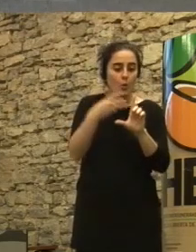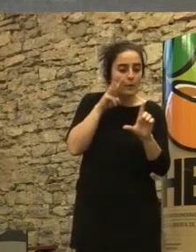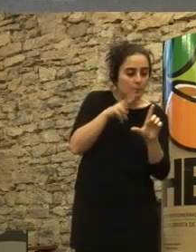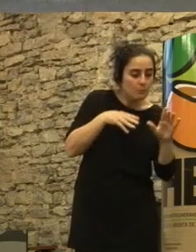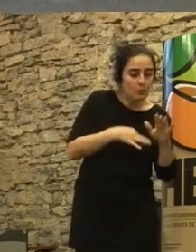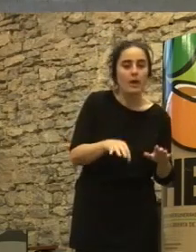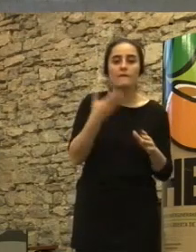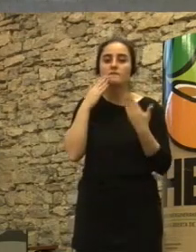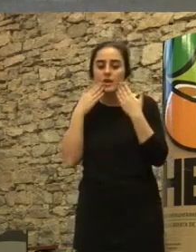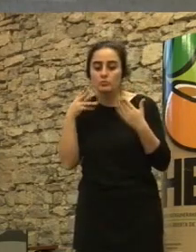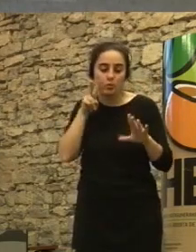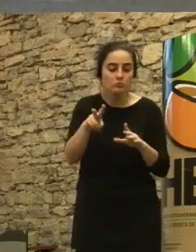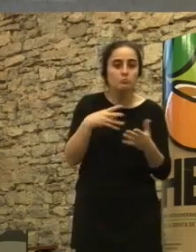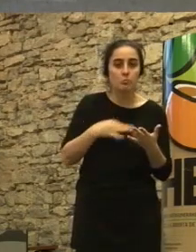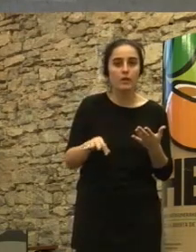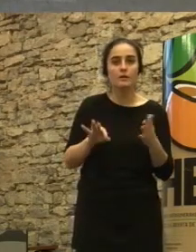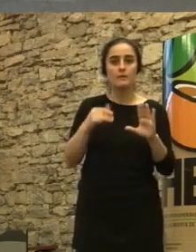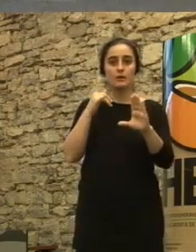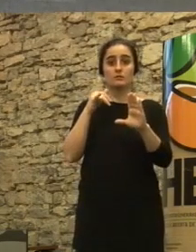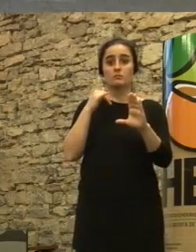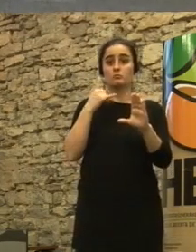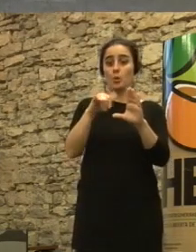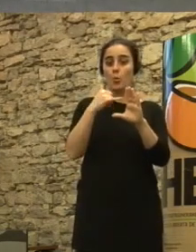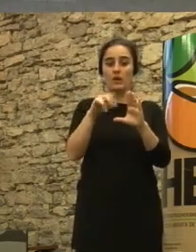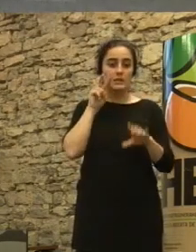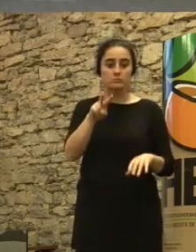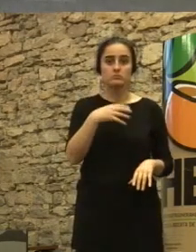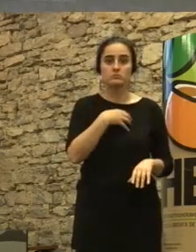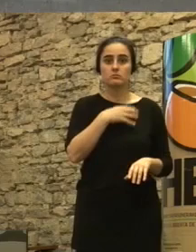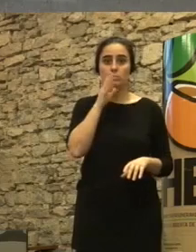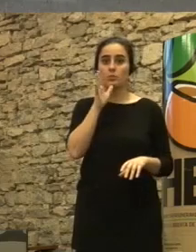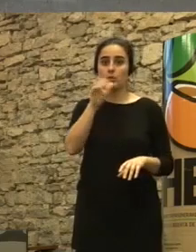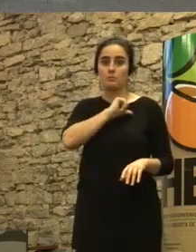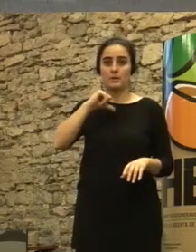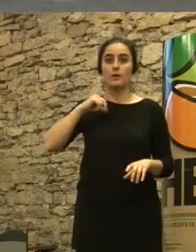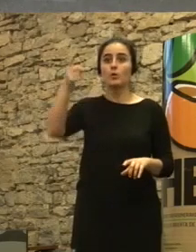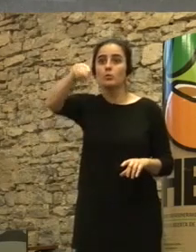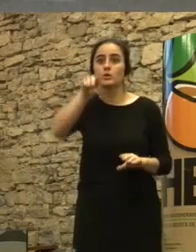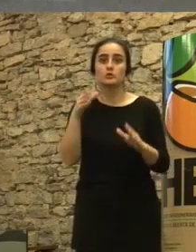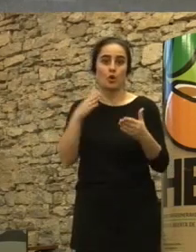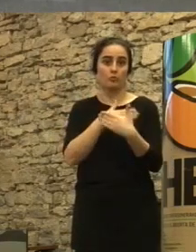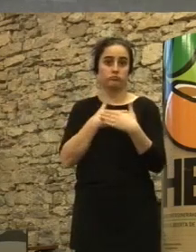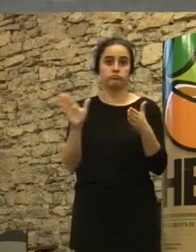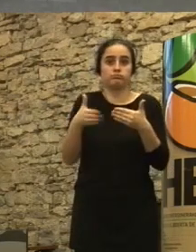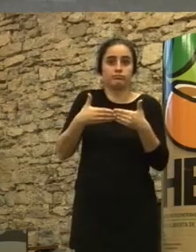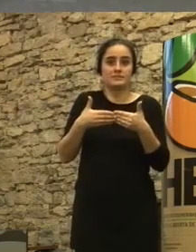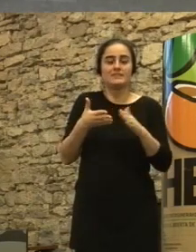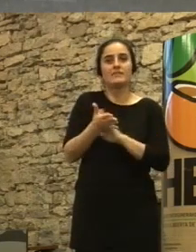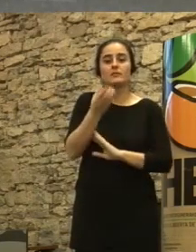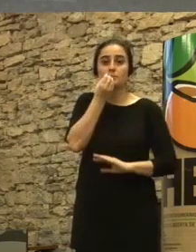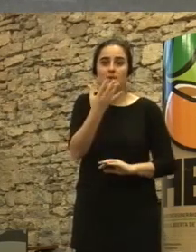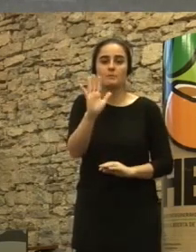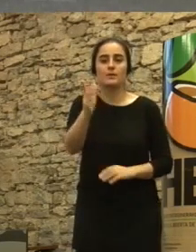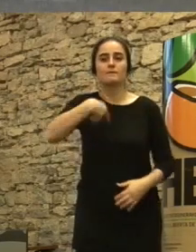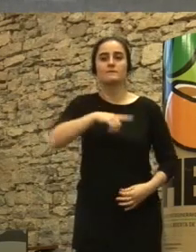medios, Facebook, todo eso lo puedo mirar, pero WhatsApp no. ¿Por qué? Porque es privado y porque es vuestro. Y eso está bien. Entonces, nosotros necesitamos que